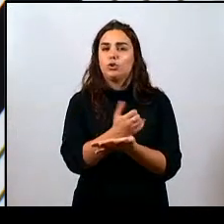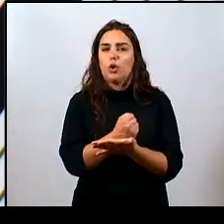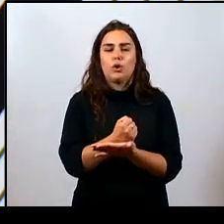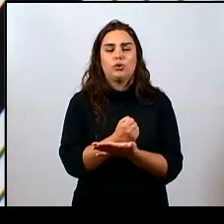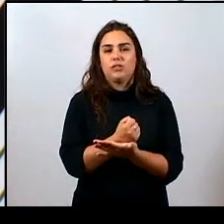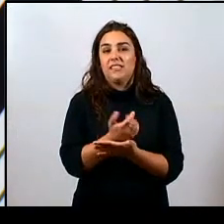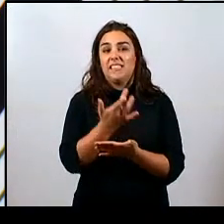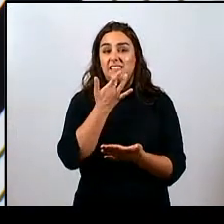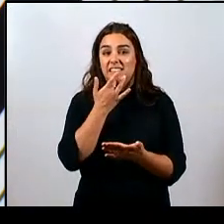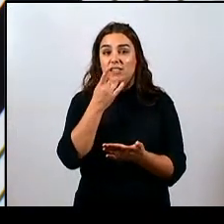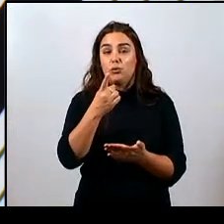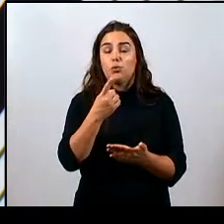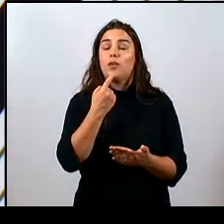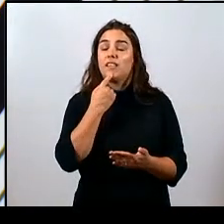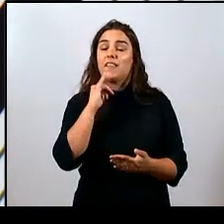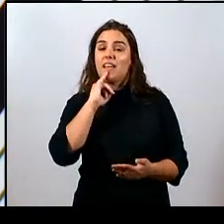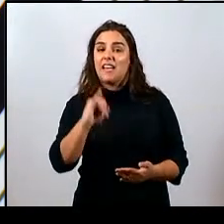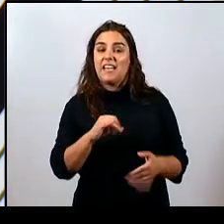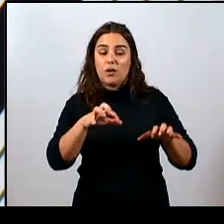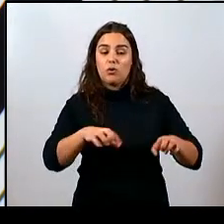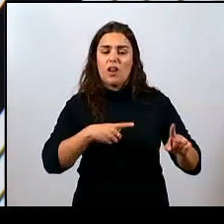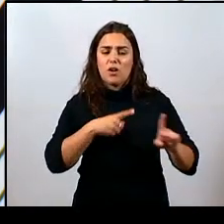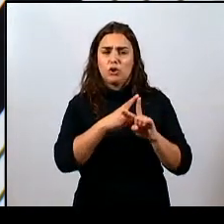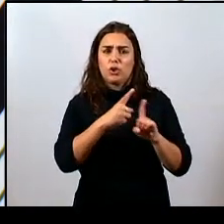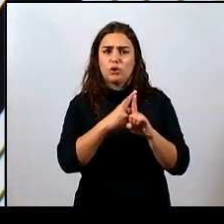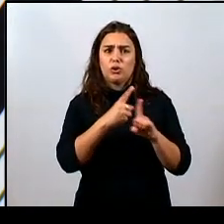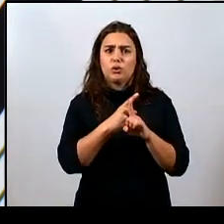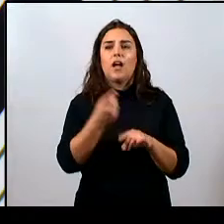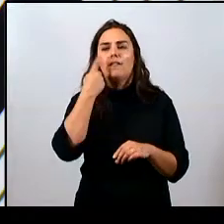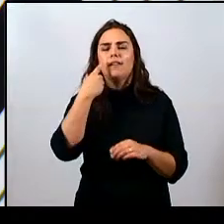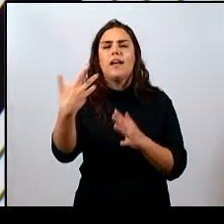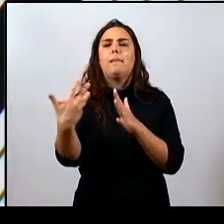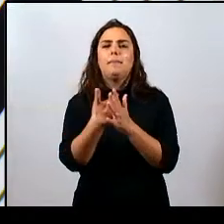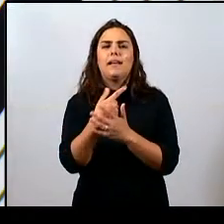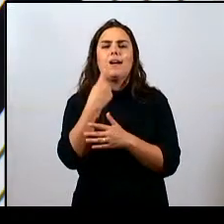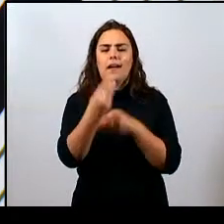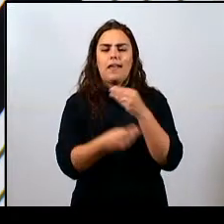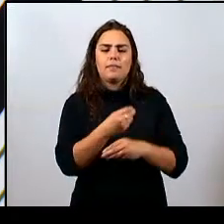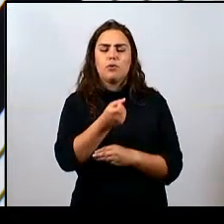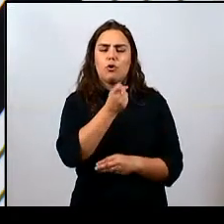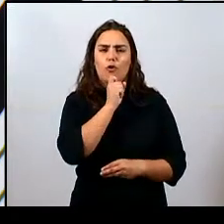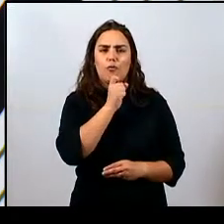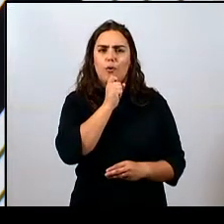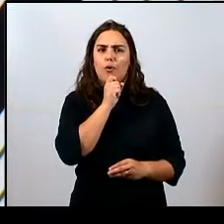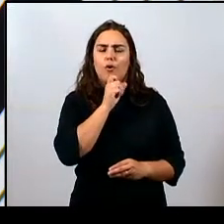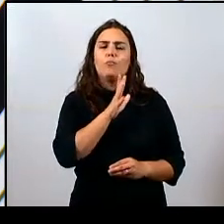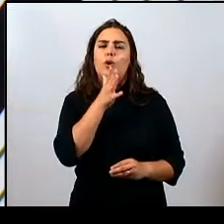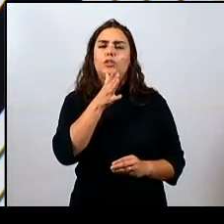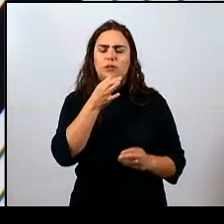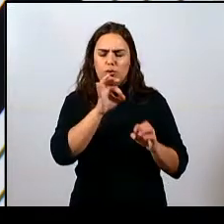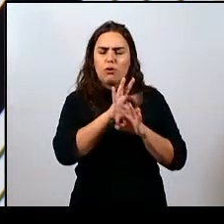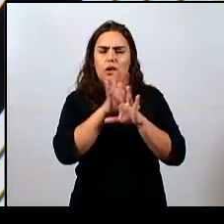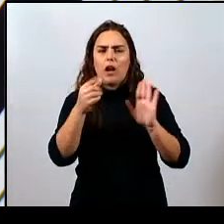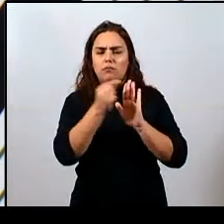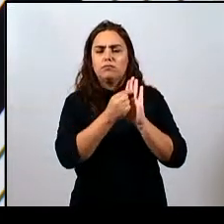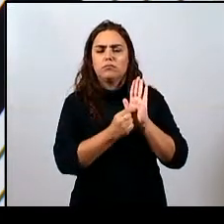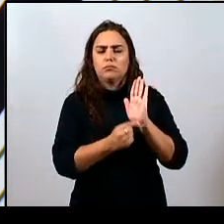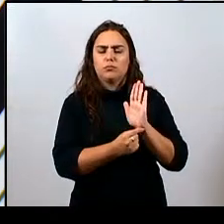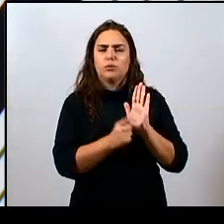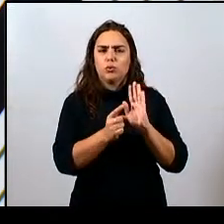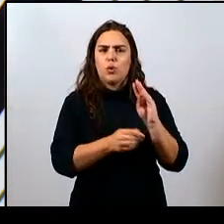se oponen a la energía nuclear a que nos expliquen detalladamente, razonadamente, sus